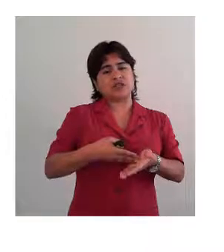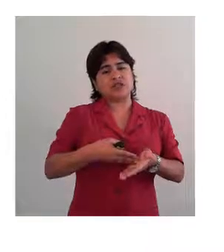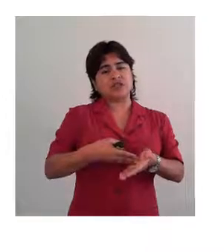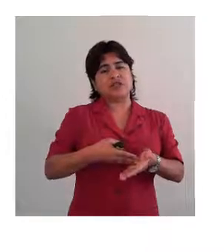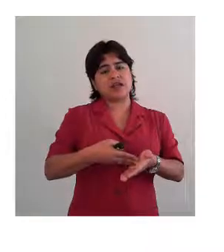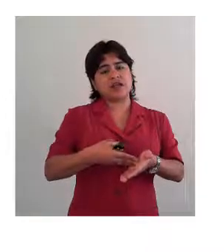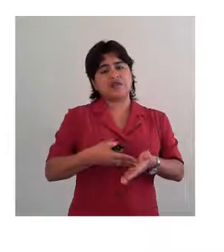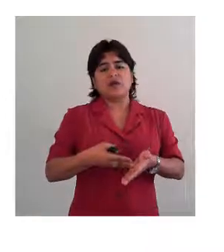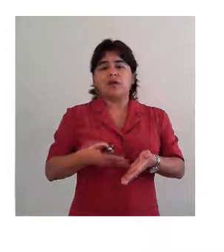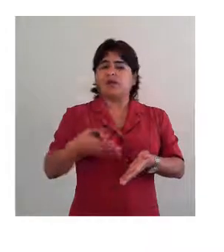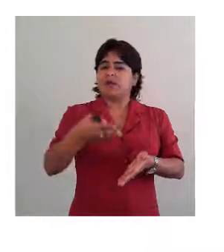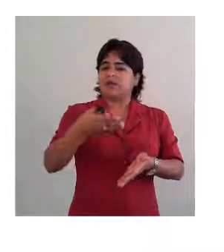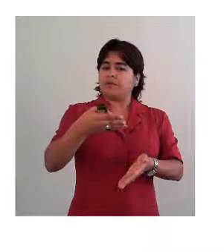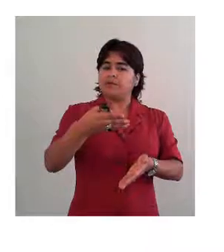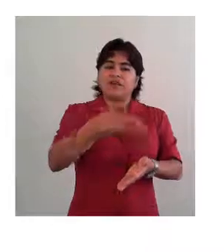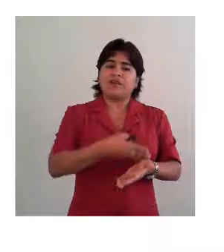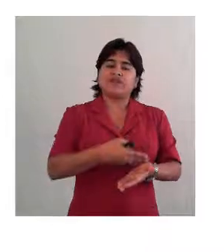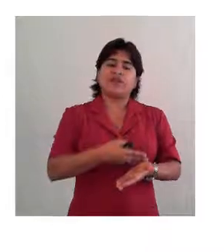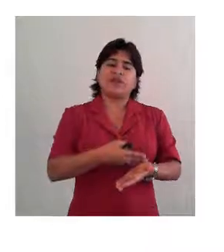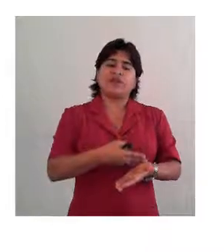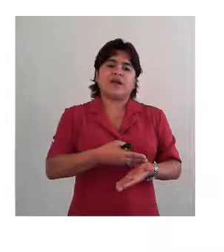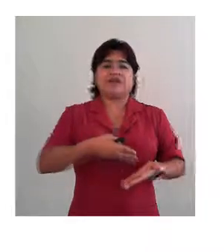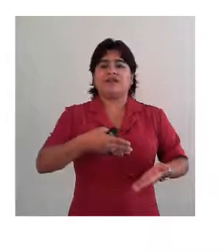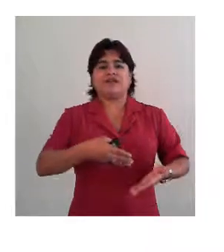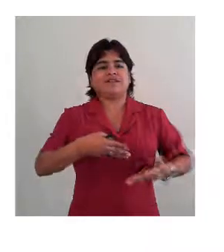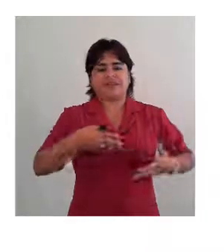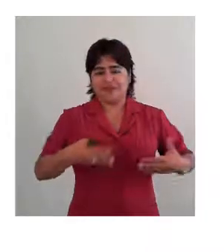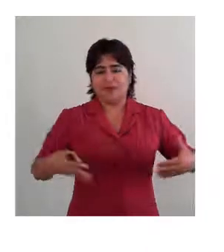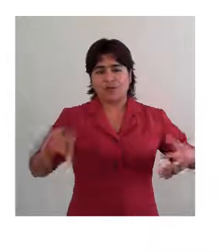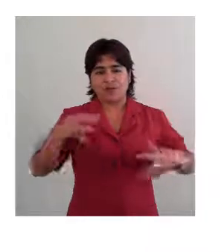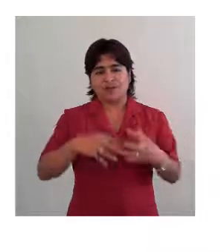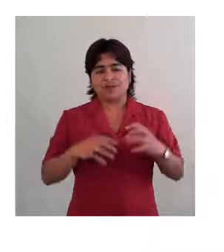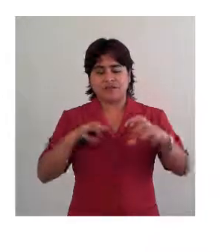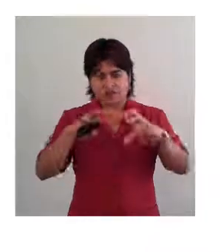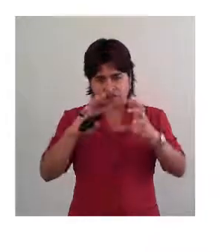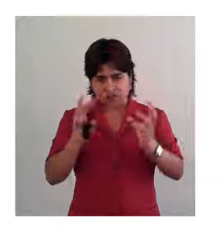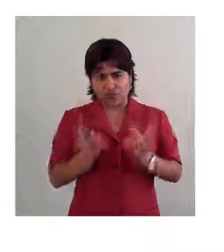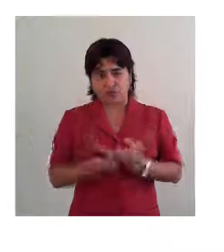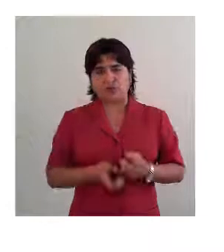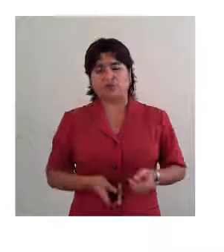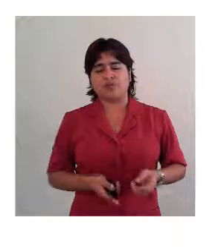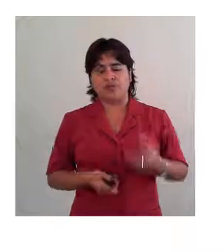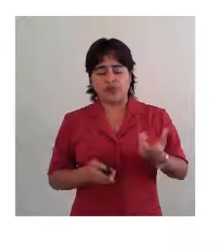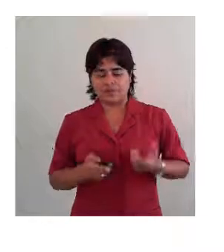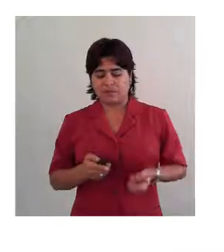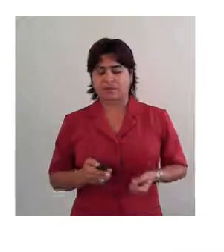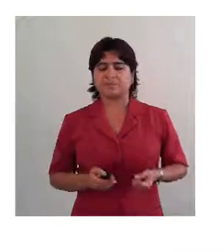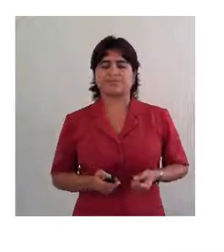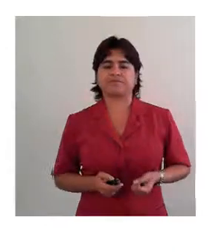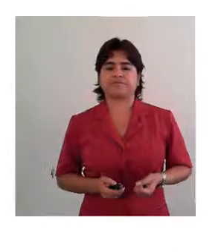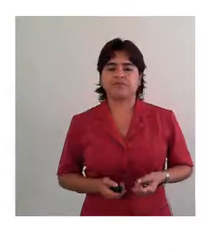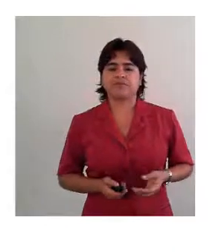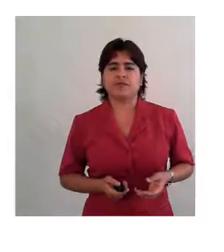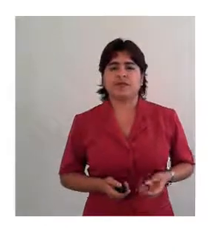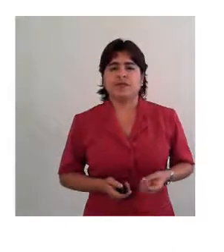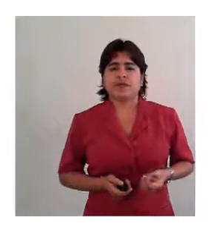de sociedad que tenemos, y con la historia, y etc. Se dan cuenta, es un todo, por eso la imagen.